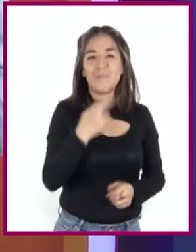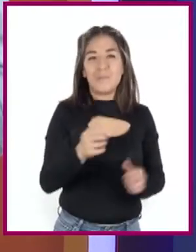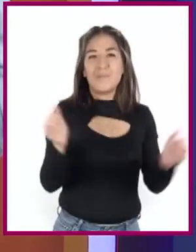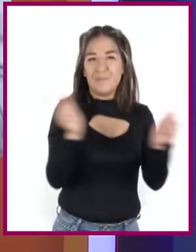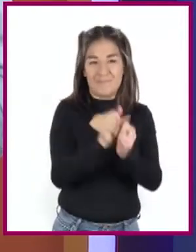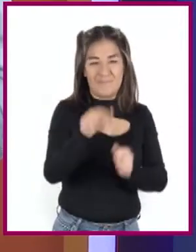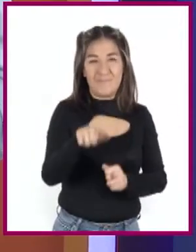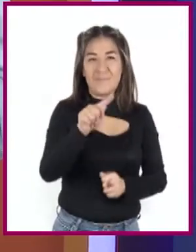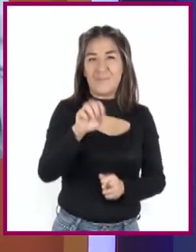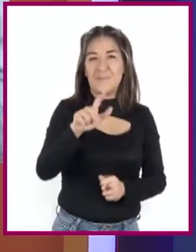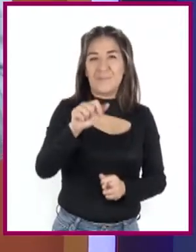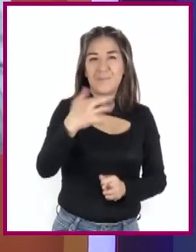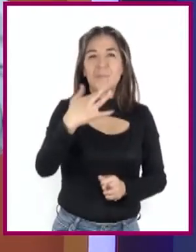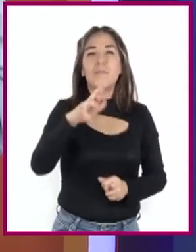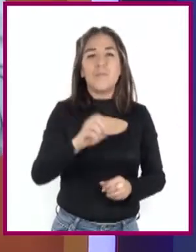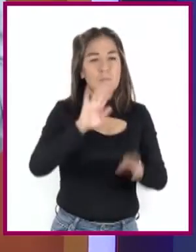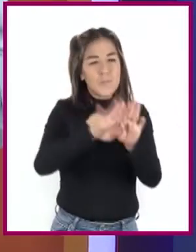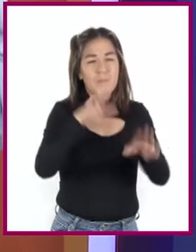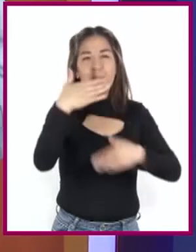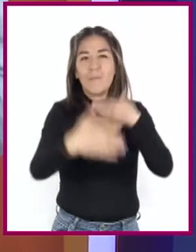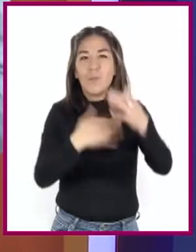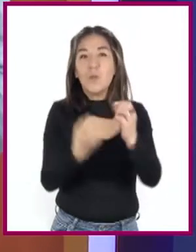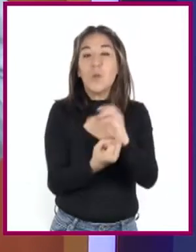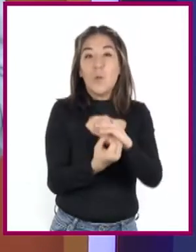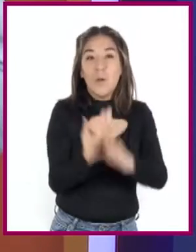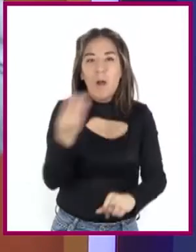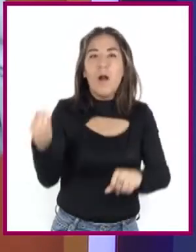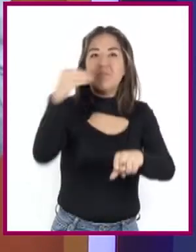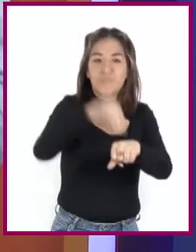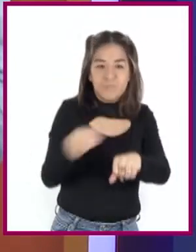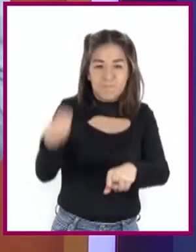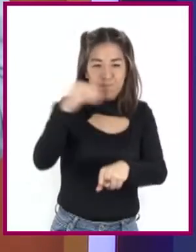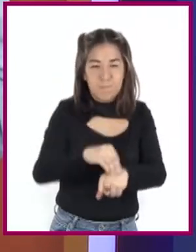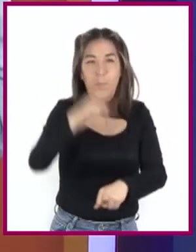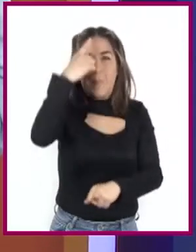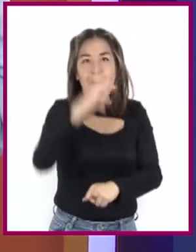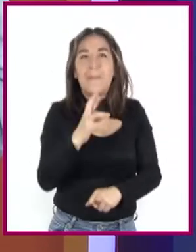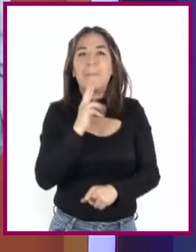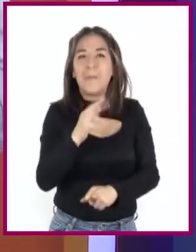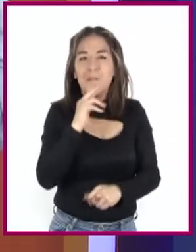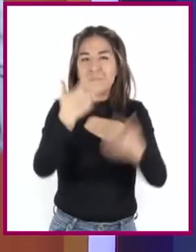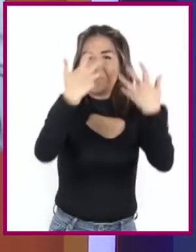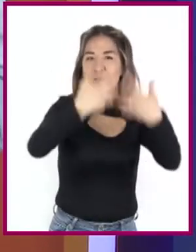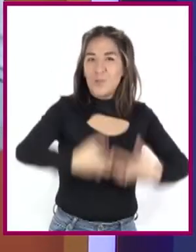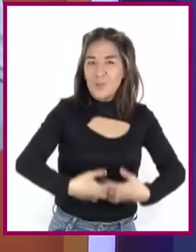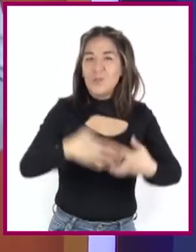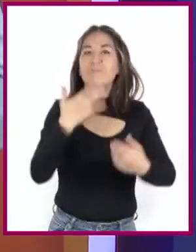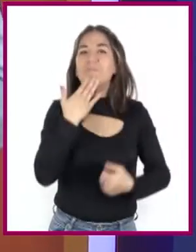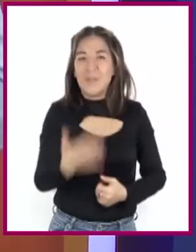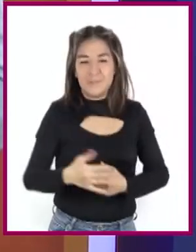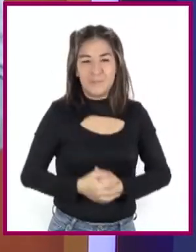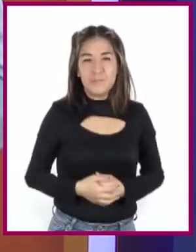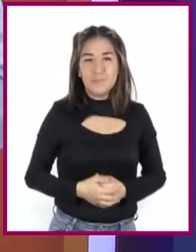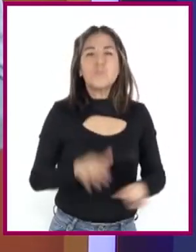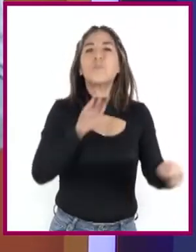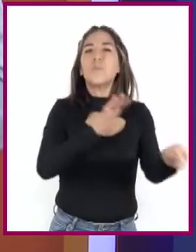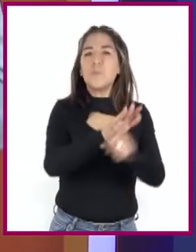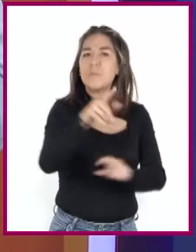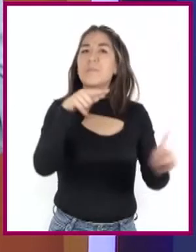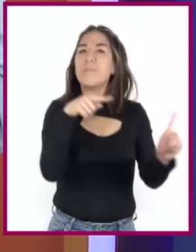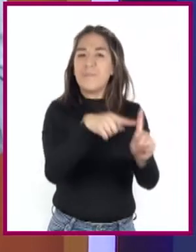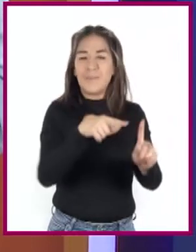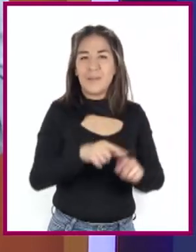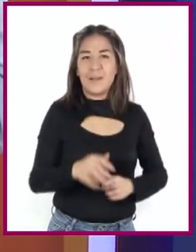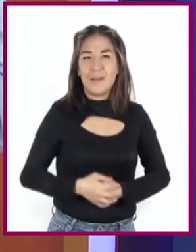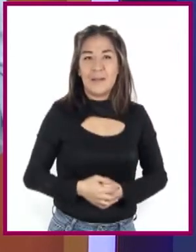iba consolidando, se le fueron añadiendo nuevas mejoras y funcionalidades. Cabe destacar el modelo de telégrafo